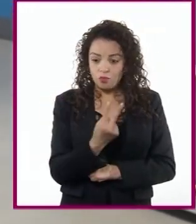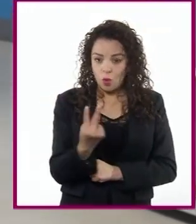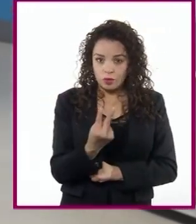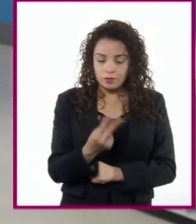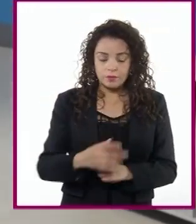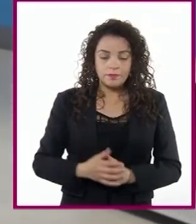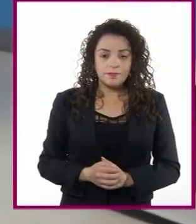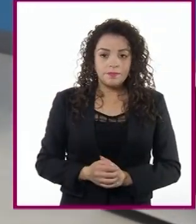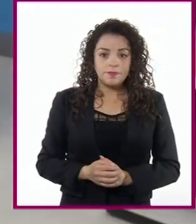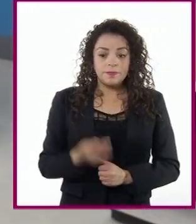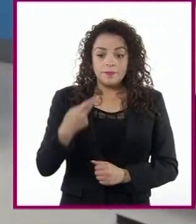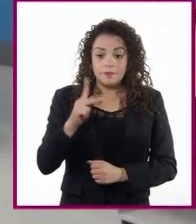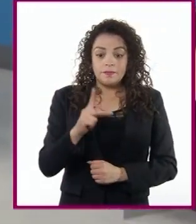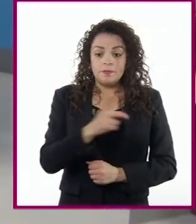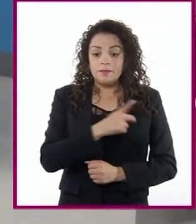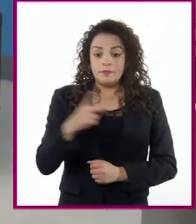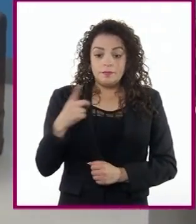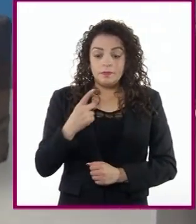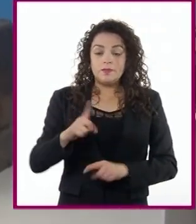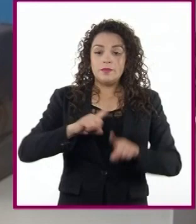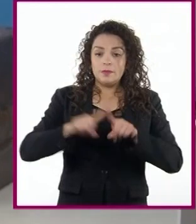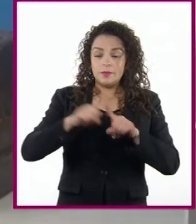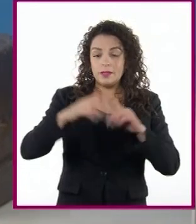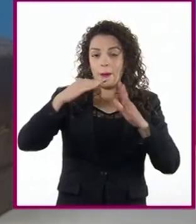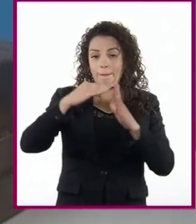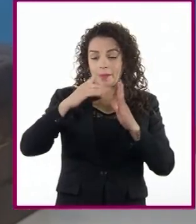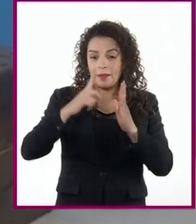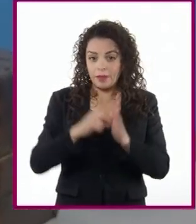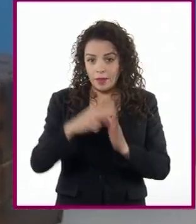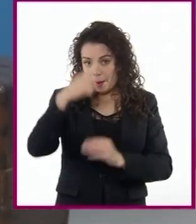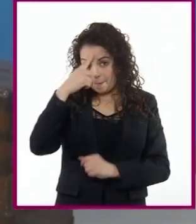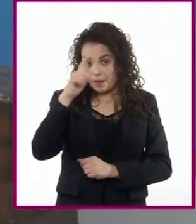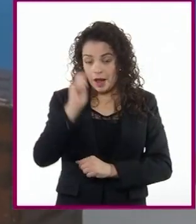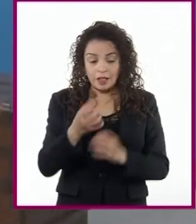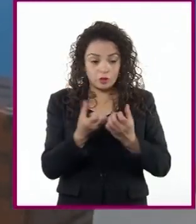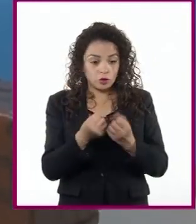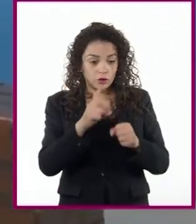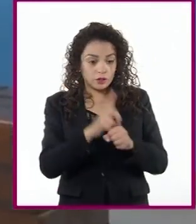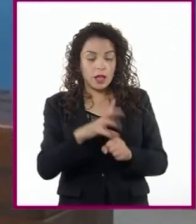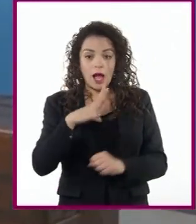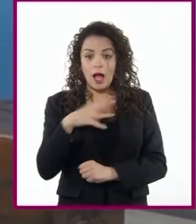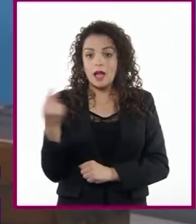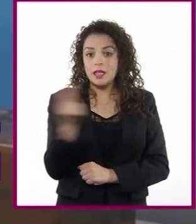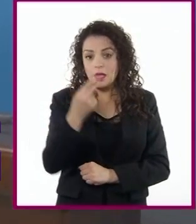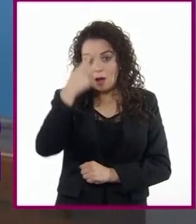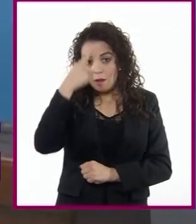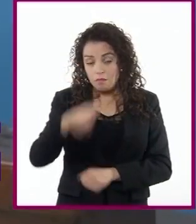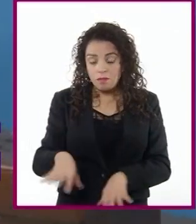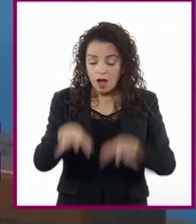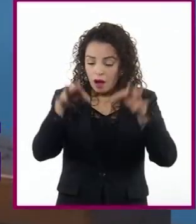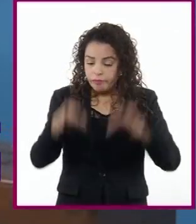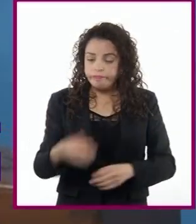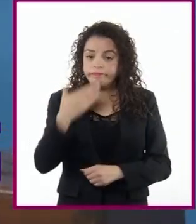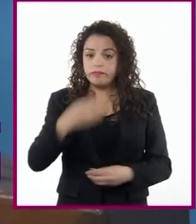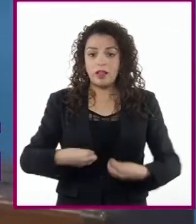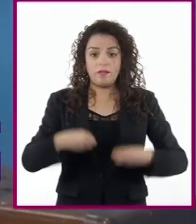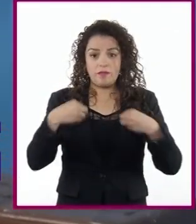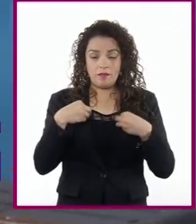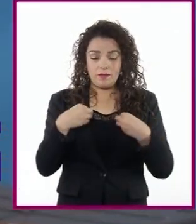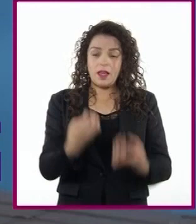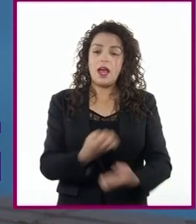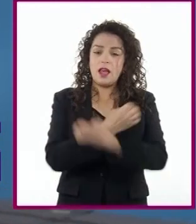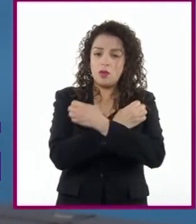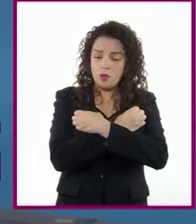a su vez, se deben establecer diferentes mecanismos para que la sociedad tenga lo indispensable para vivir con dignidad: educación,